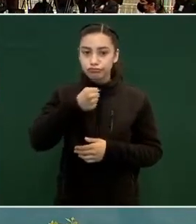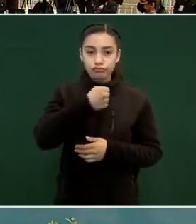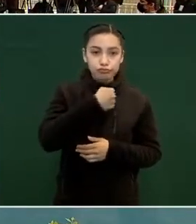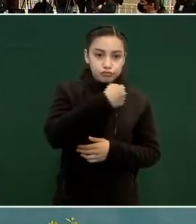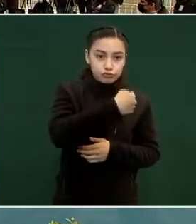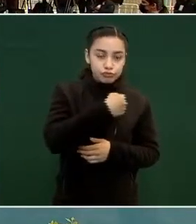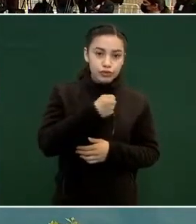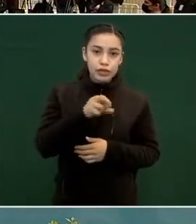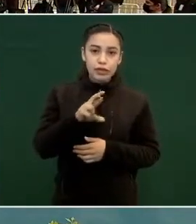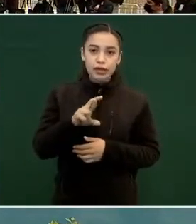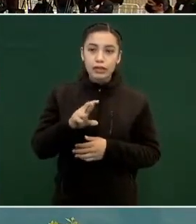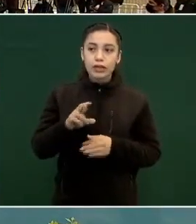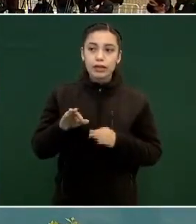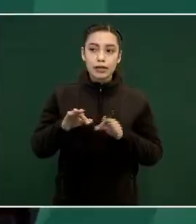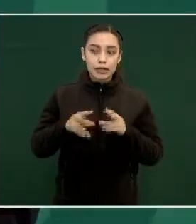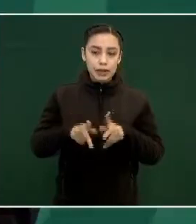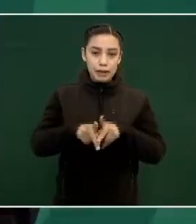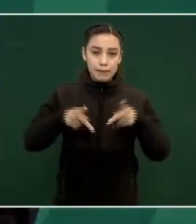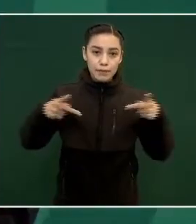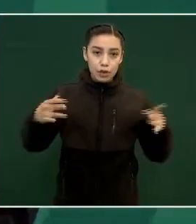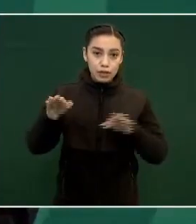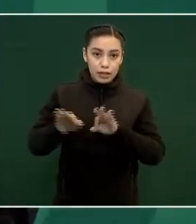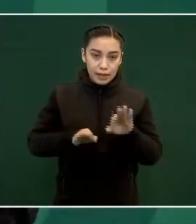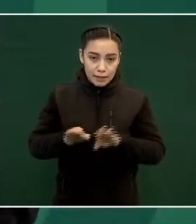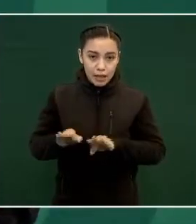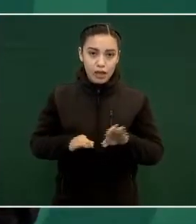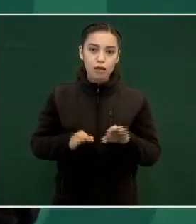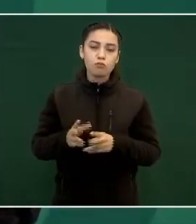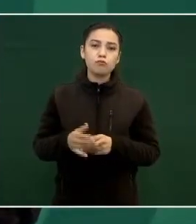cubría el Congreso,